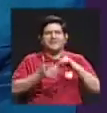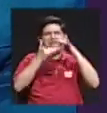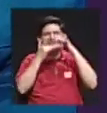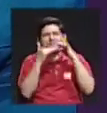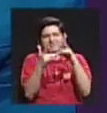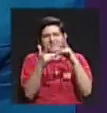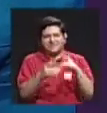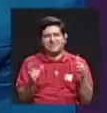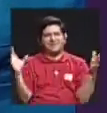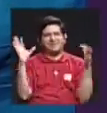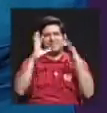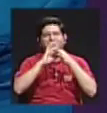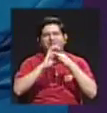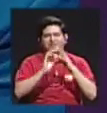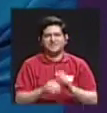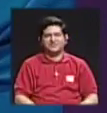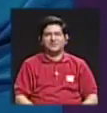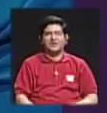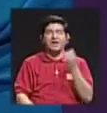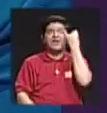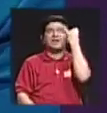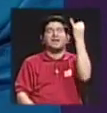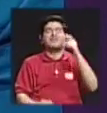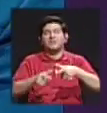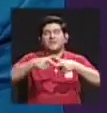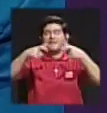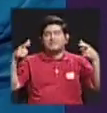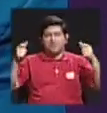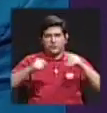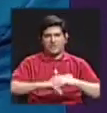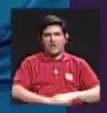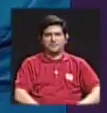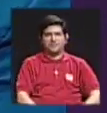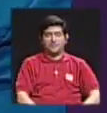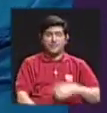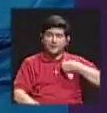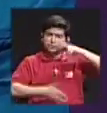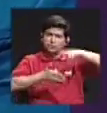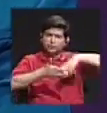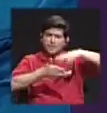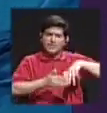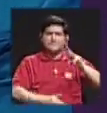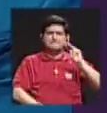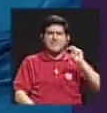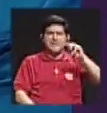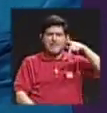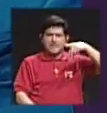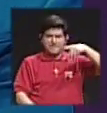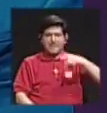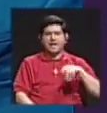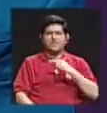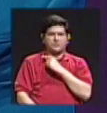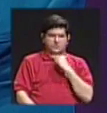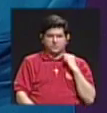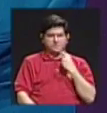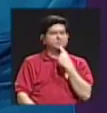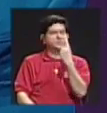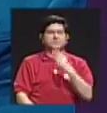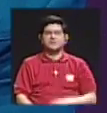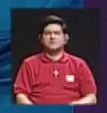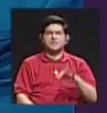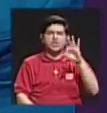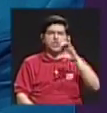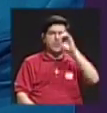todo cuando lo relaciona con que es la ideología de la mayoría. Yo lo leí a don Miguel Picado, un presbítero, que señalaba que